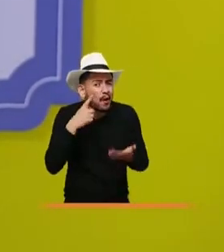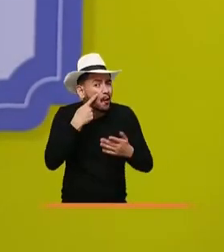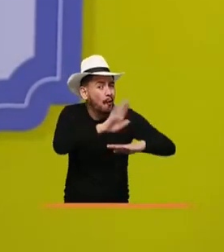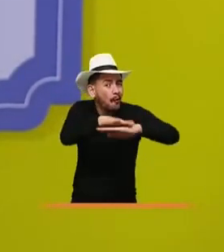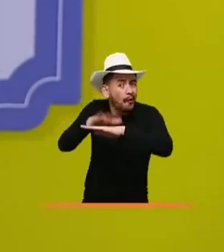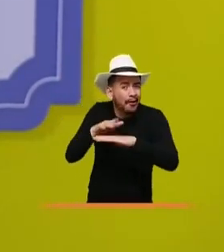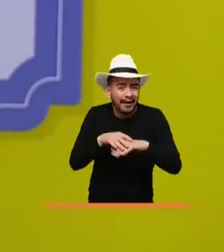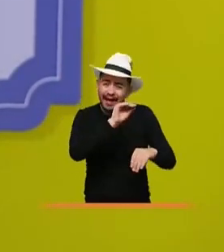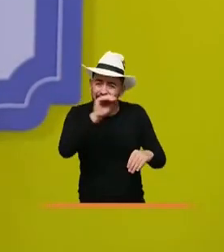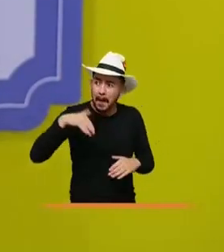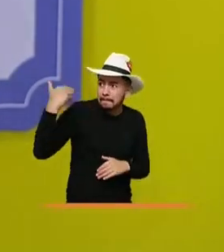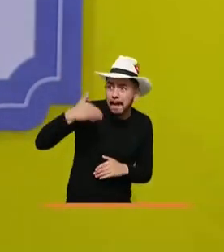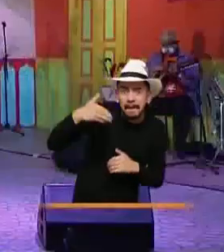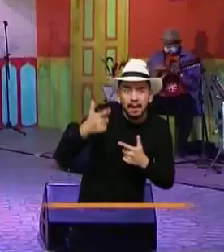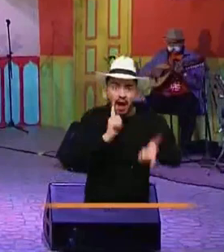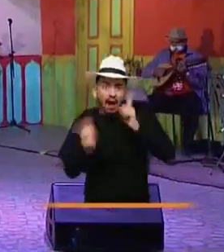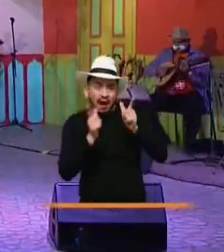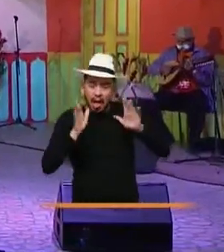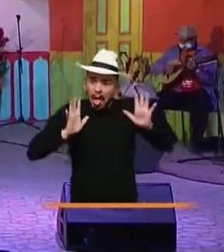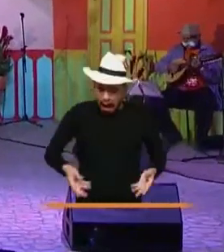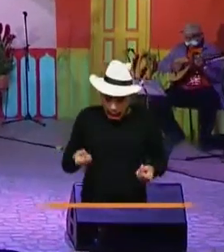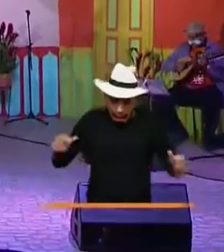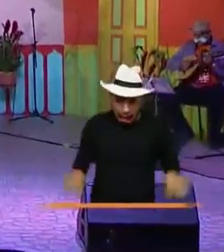veo con su plata